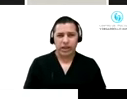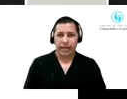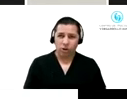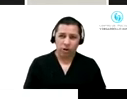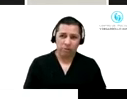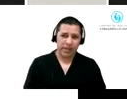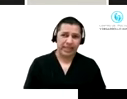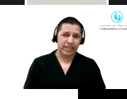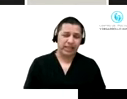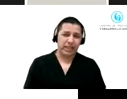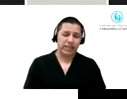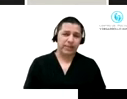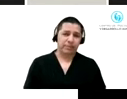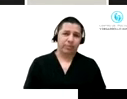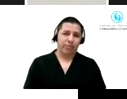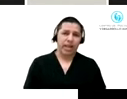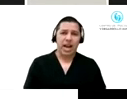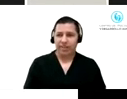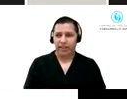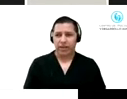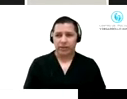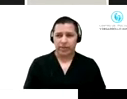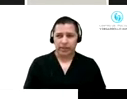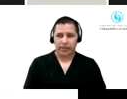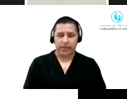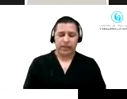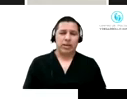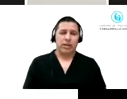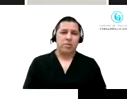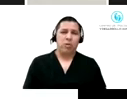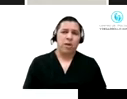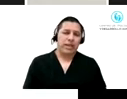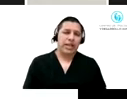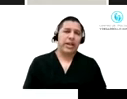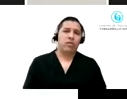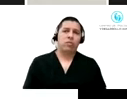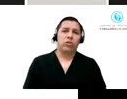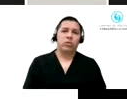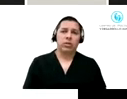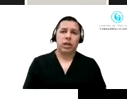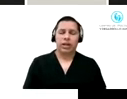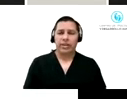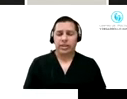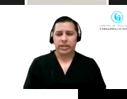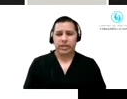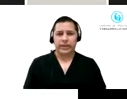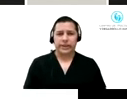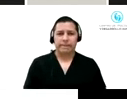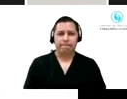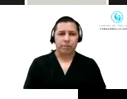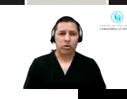una enorme necesidad afectiva por la manera en cómo a